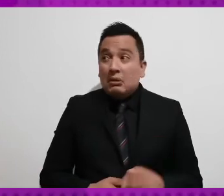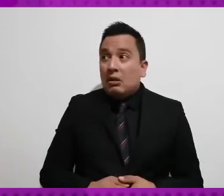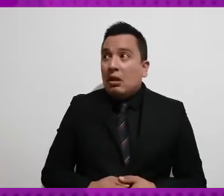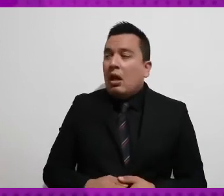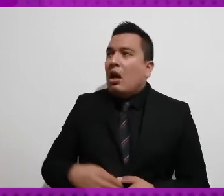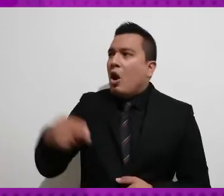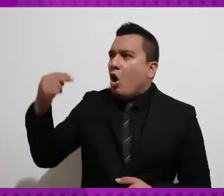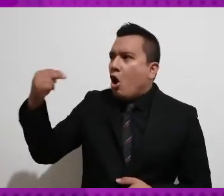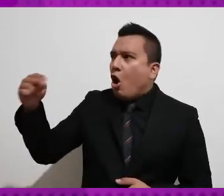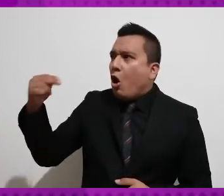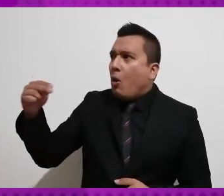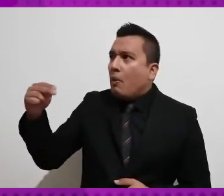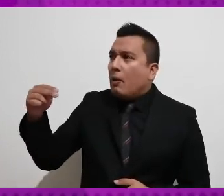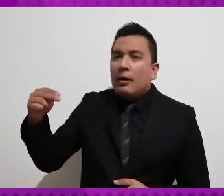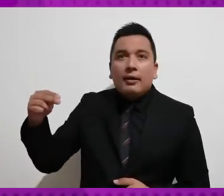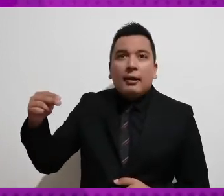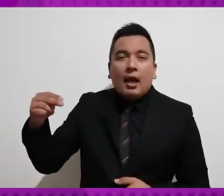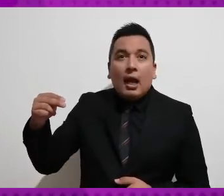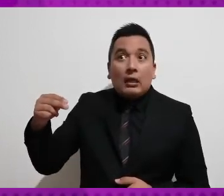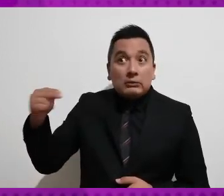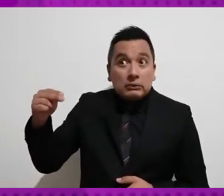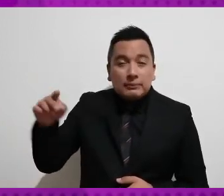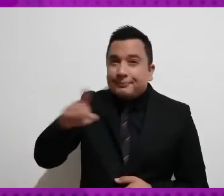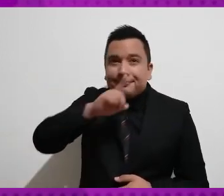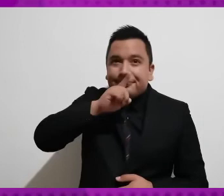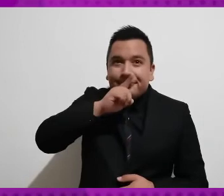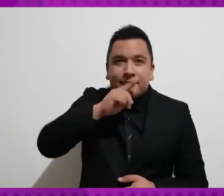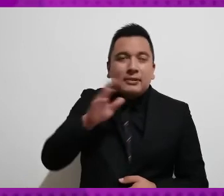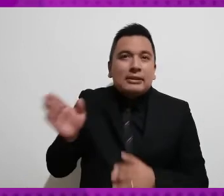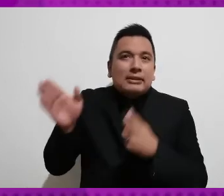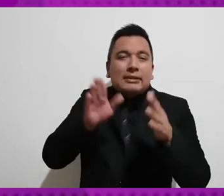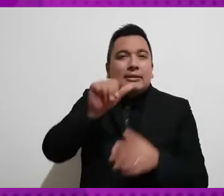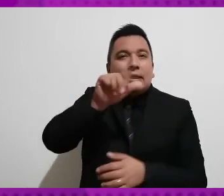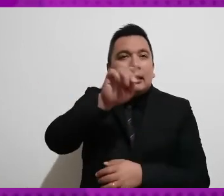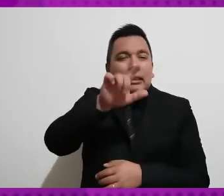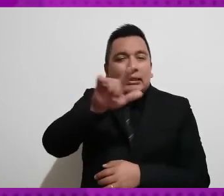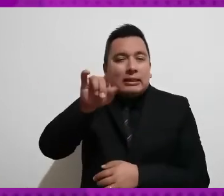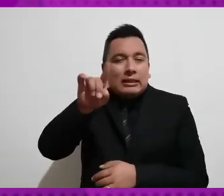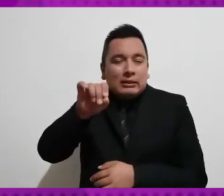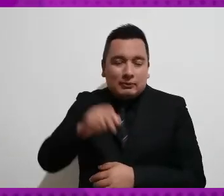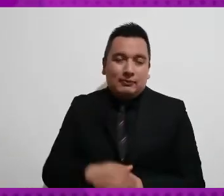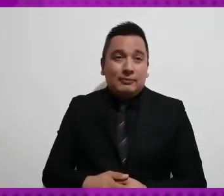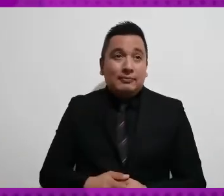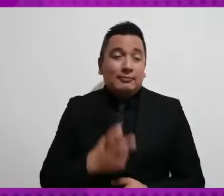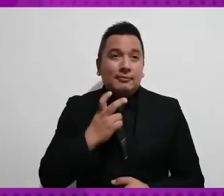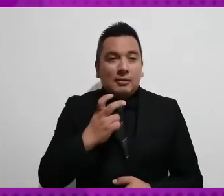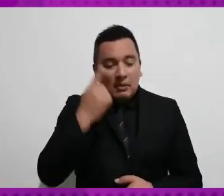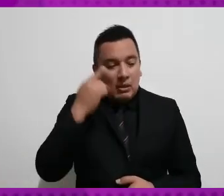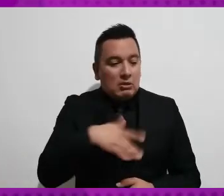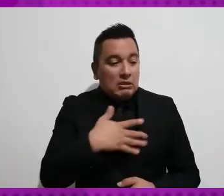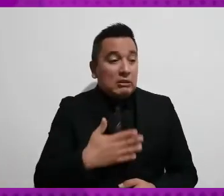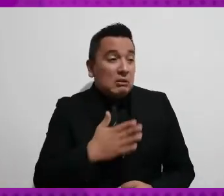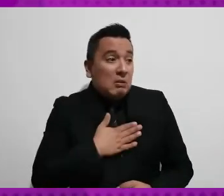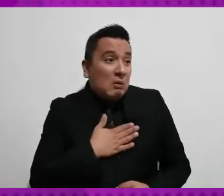me van a nombrar por mis apellidos, no por mi nombre. Y entonces eso es fundamental, porque entonces yo ya tampoco me